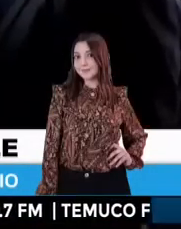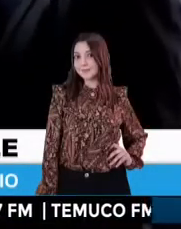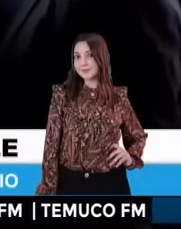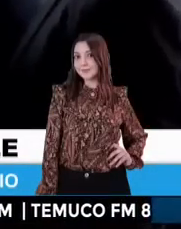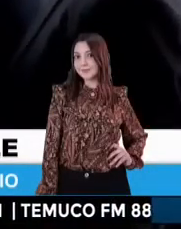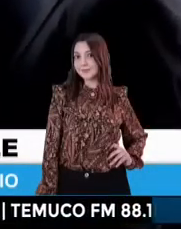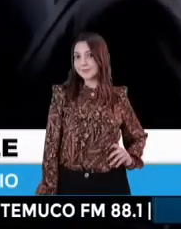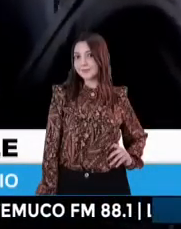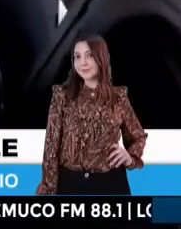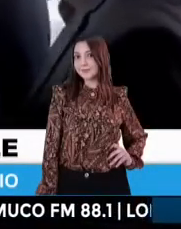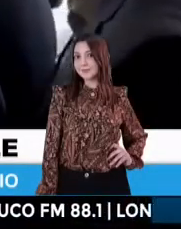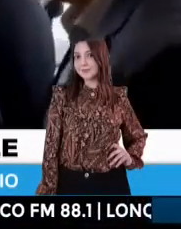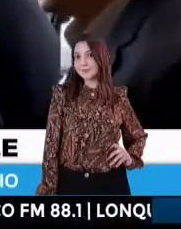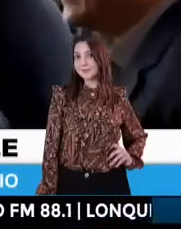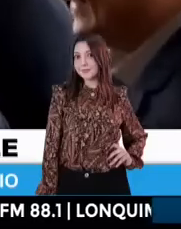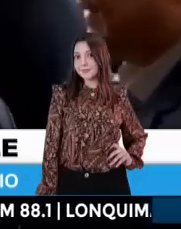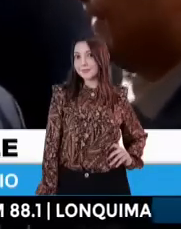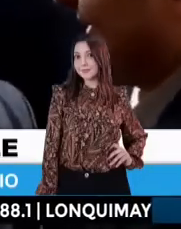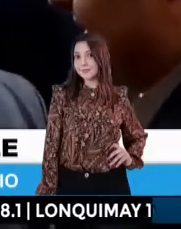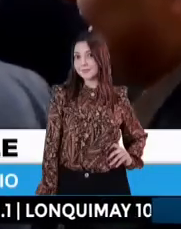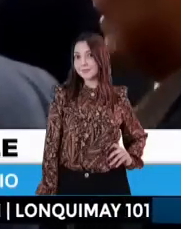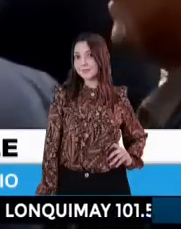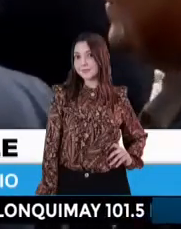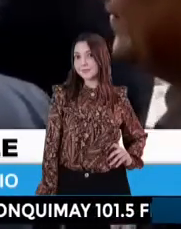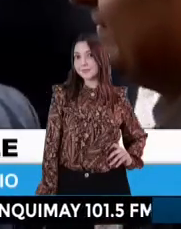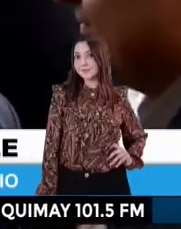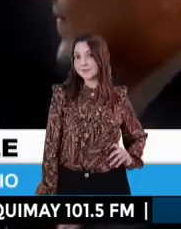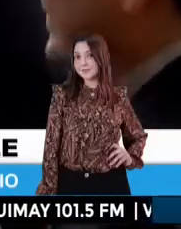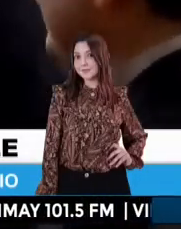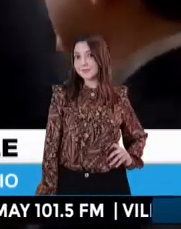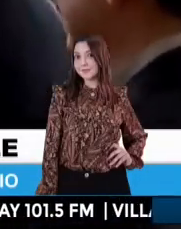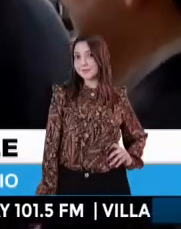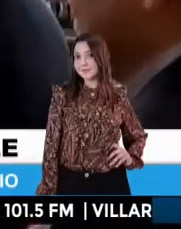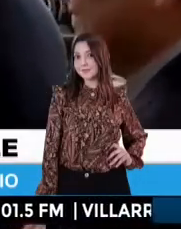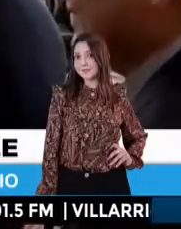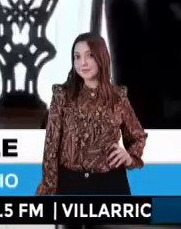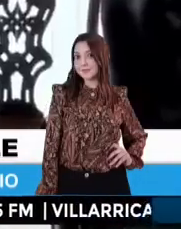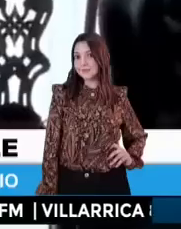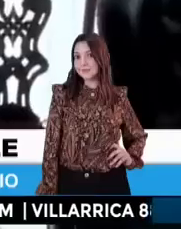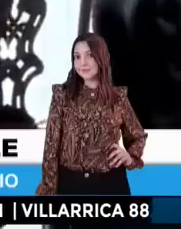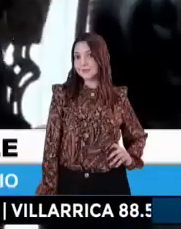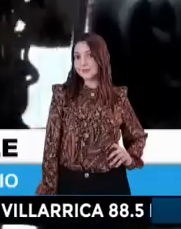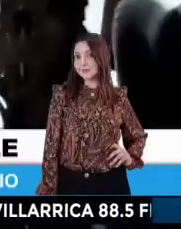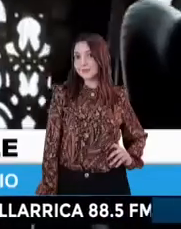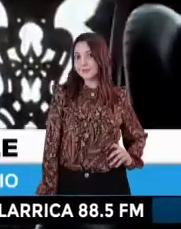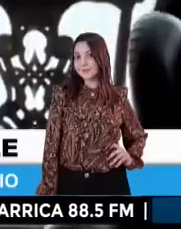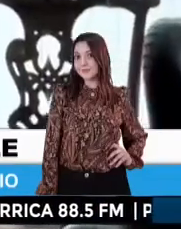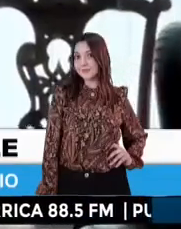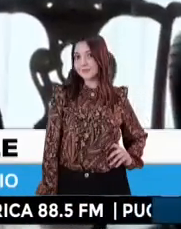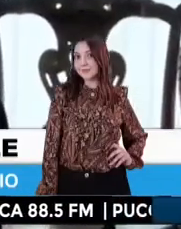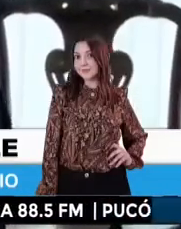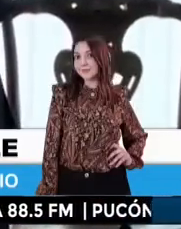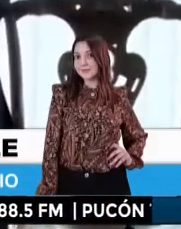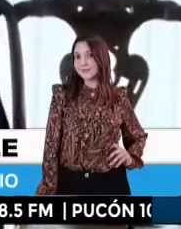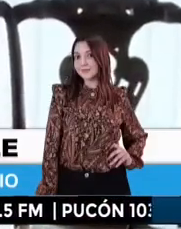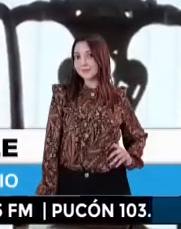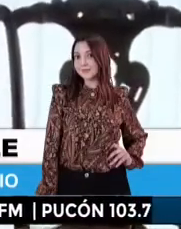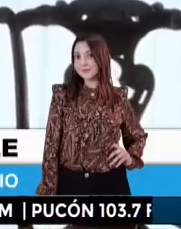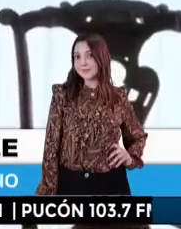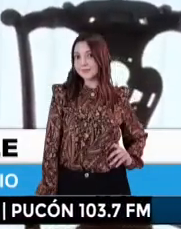es que hay mucha gente, hay mucha prensa. No, todavía no... Entonces